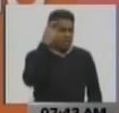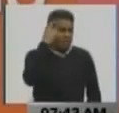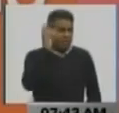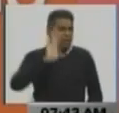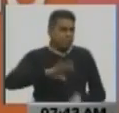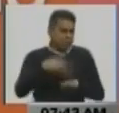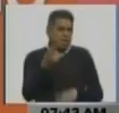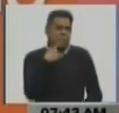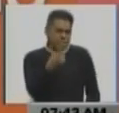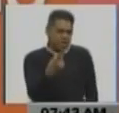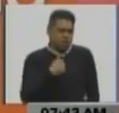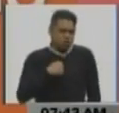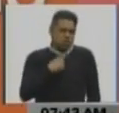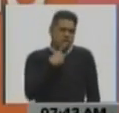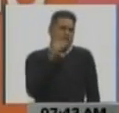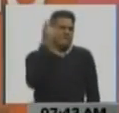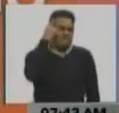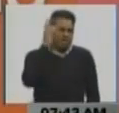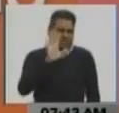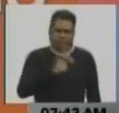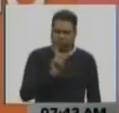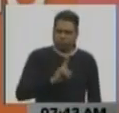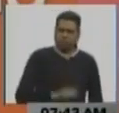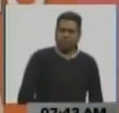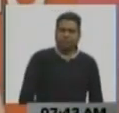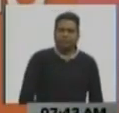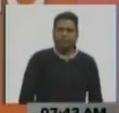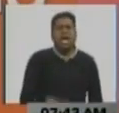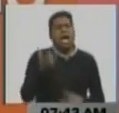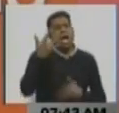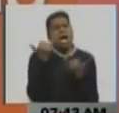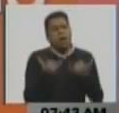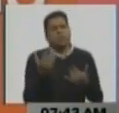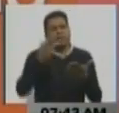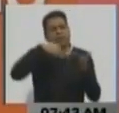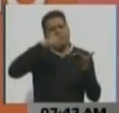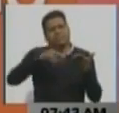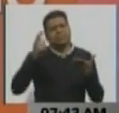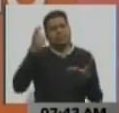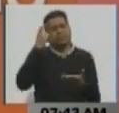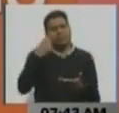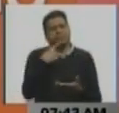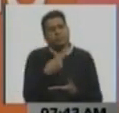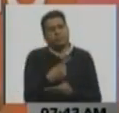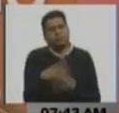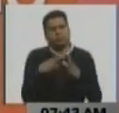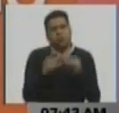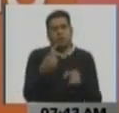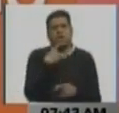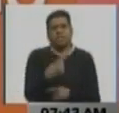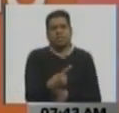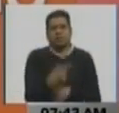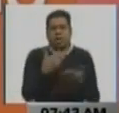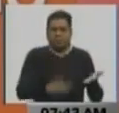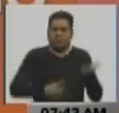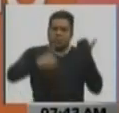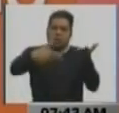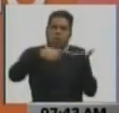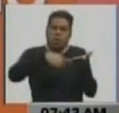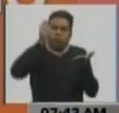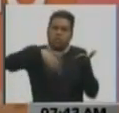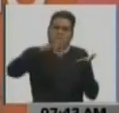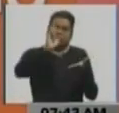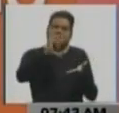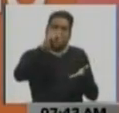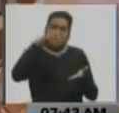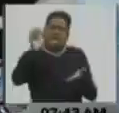Fue punzar a él como guerra sucia. Ahora bien, rectora, revisando las declaraciones que da el rector Rondón el día de ayer, dice que le entregó un cronograma al Consejo Nacional Electoral y que